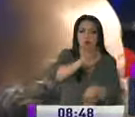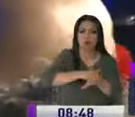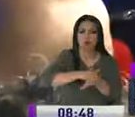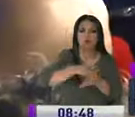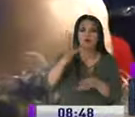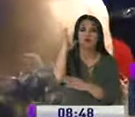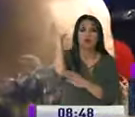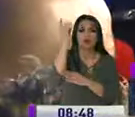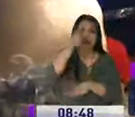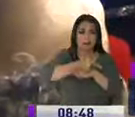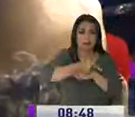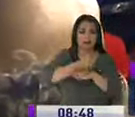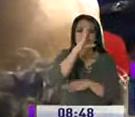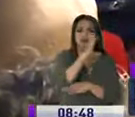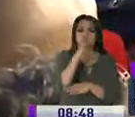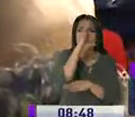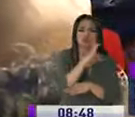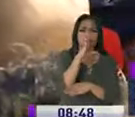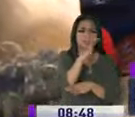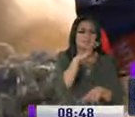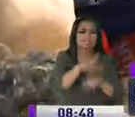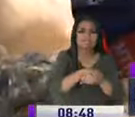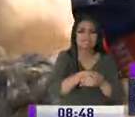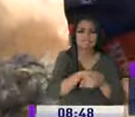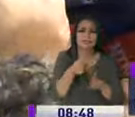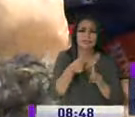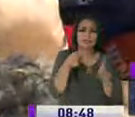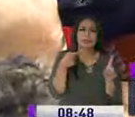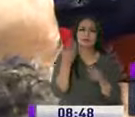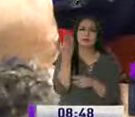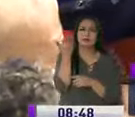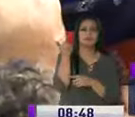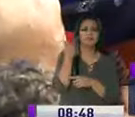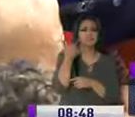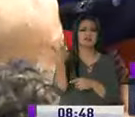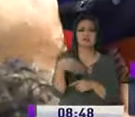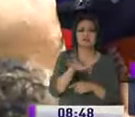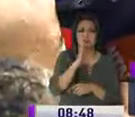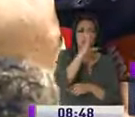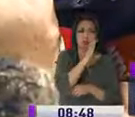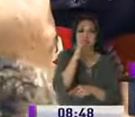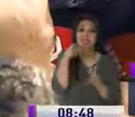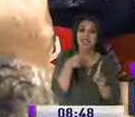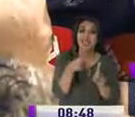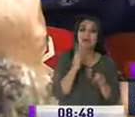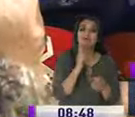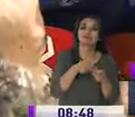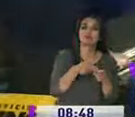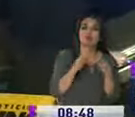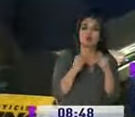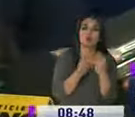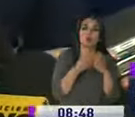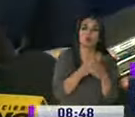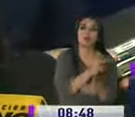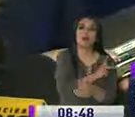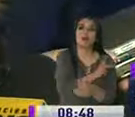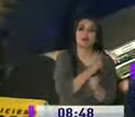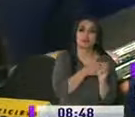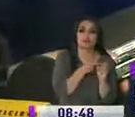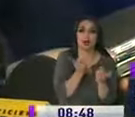de estas amenazas y que no se haya actuado a tiempo, afirman. De la SENAIN, que se preocupa por investigar a los políticos, a